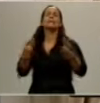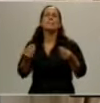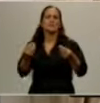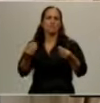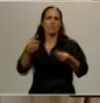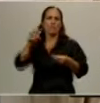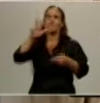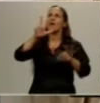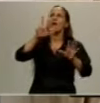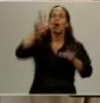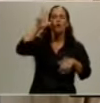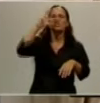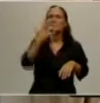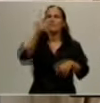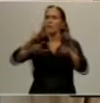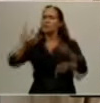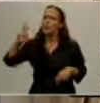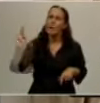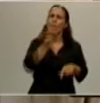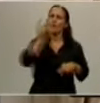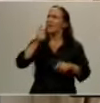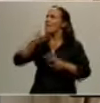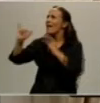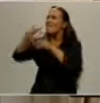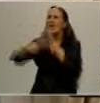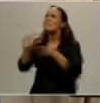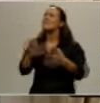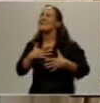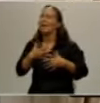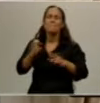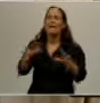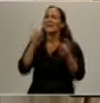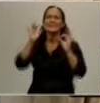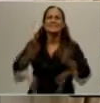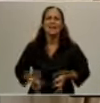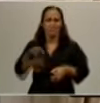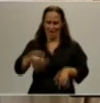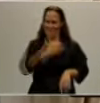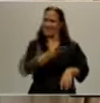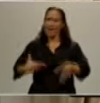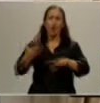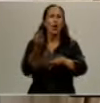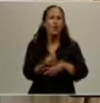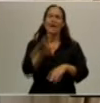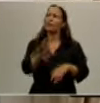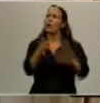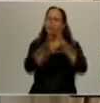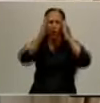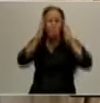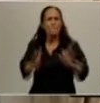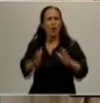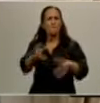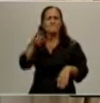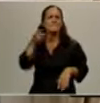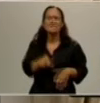las 85 víctimas y a sus familiares. Este gobierno es un gobierno comprometido absolutamente